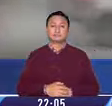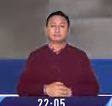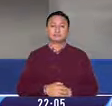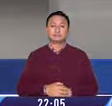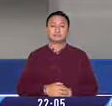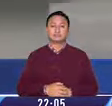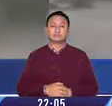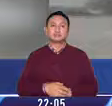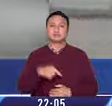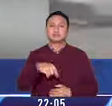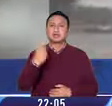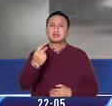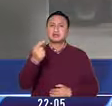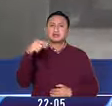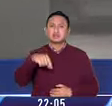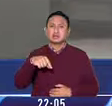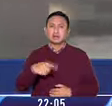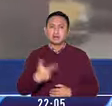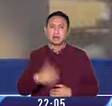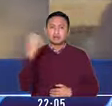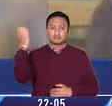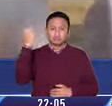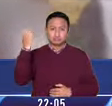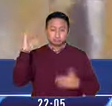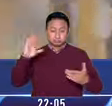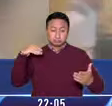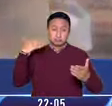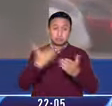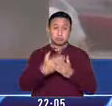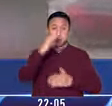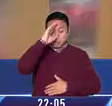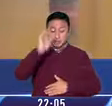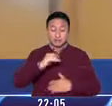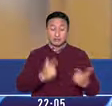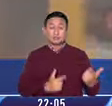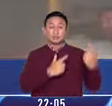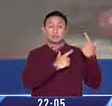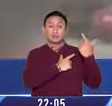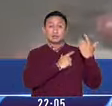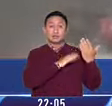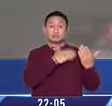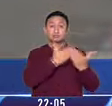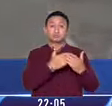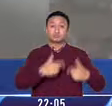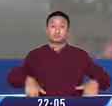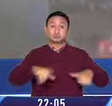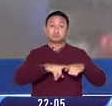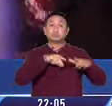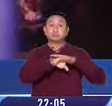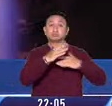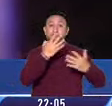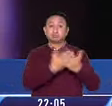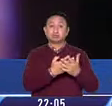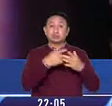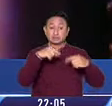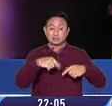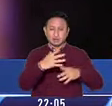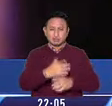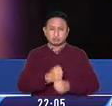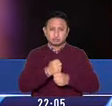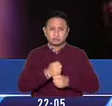En cuestión de minutos se activaron las alertas y la policía, además de las Fuerzas Armadas, llegaron al recinto penitenciario para dar la